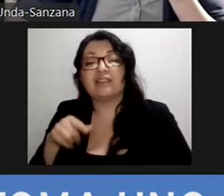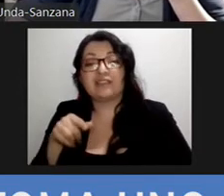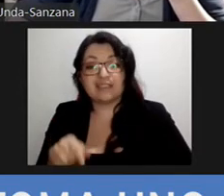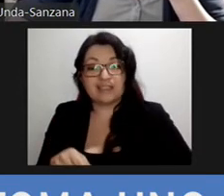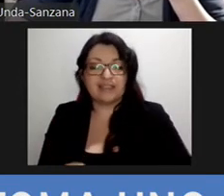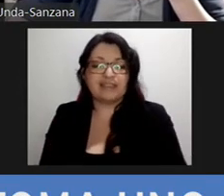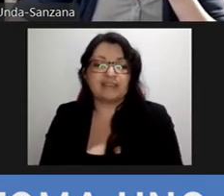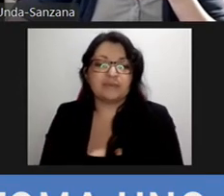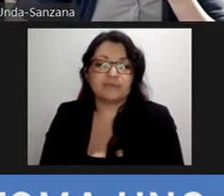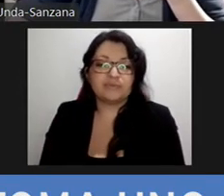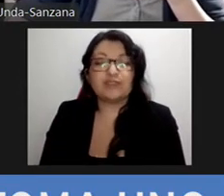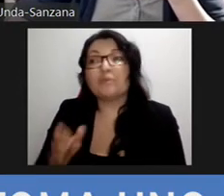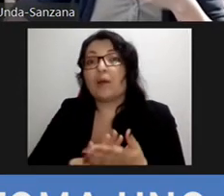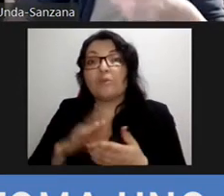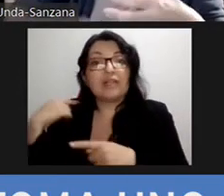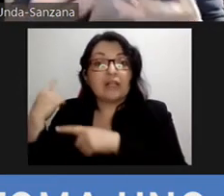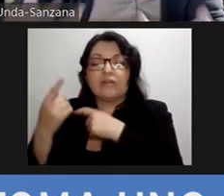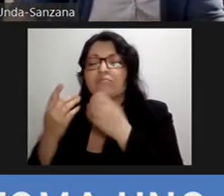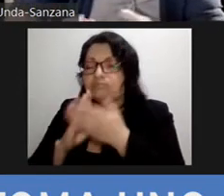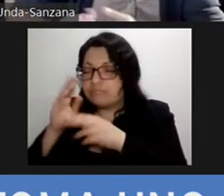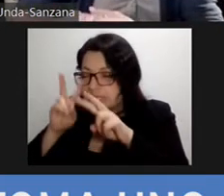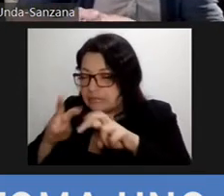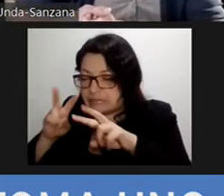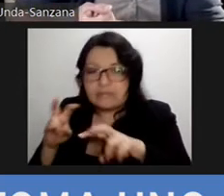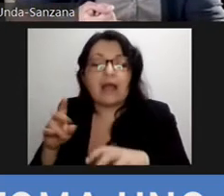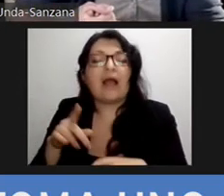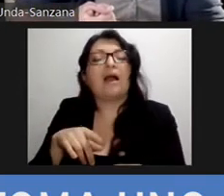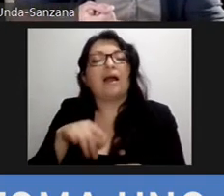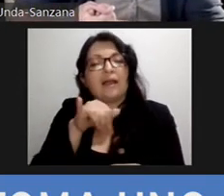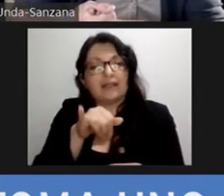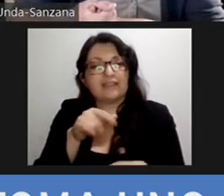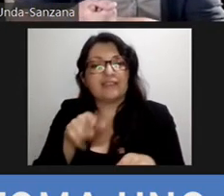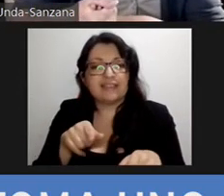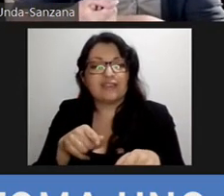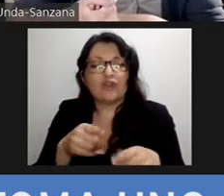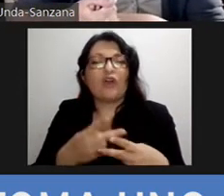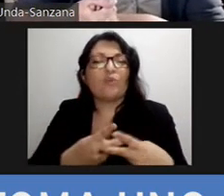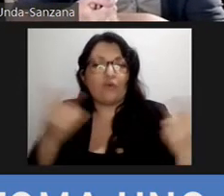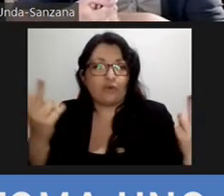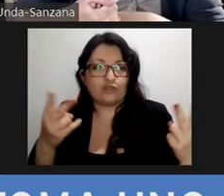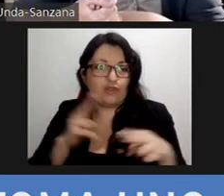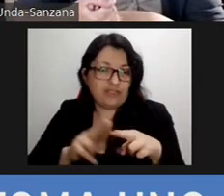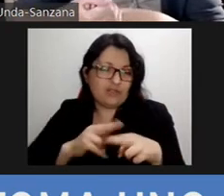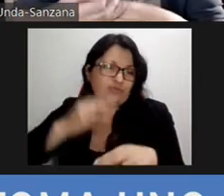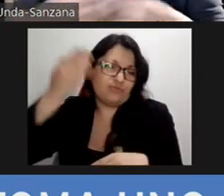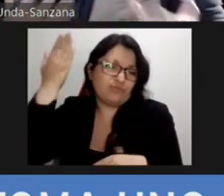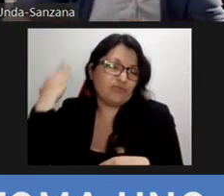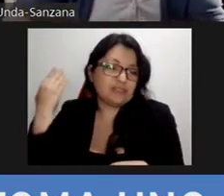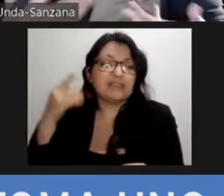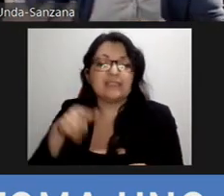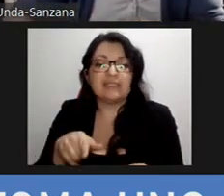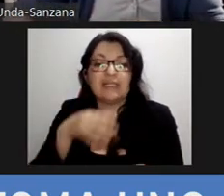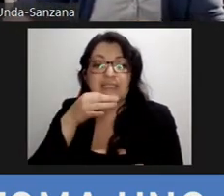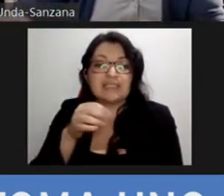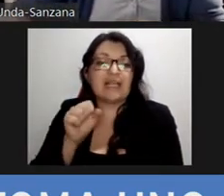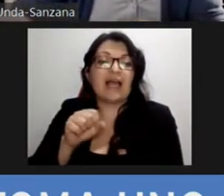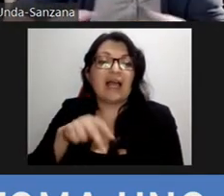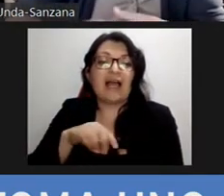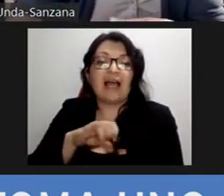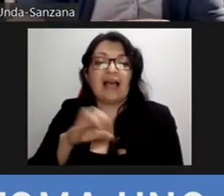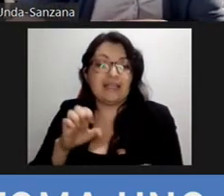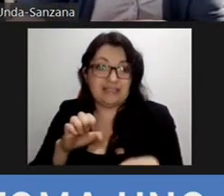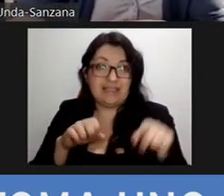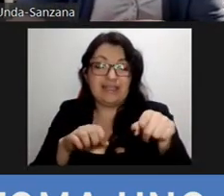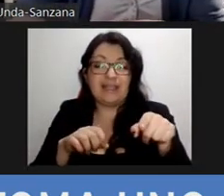un poco de la historia, nos encontramos con que en reportes que se hacen en aquella época se habla de cómo Annie Jam Cannon